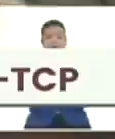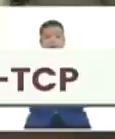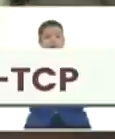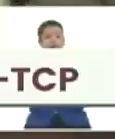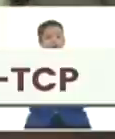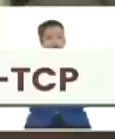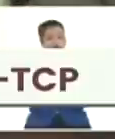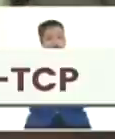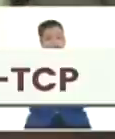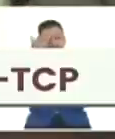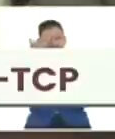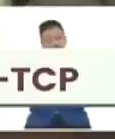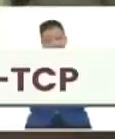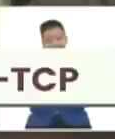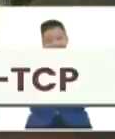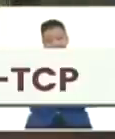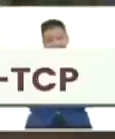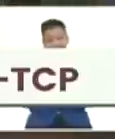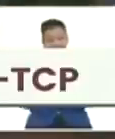Muchas gracias.